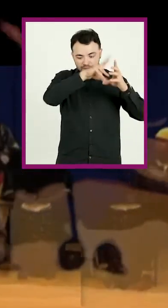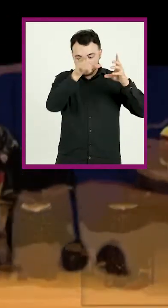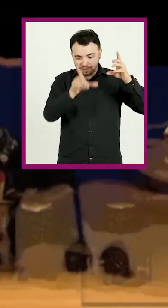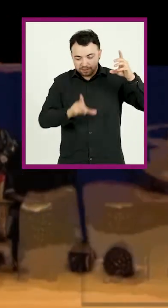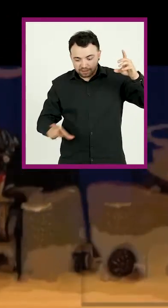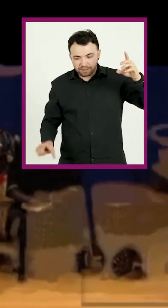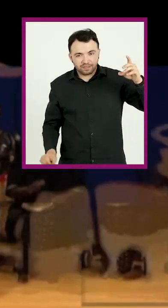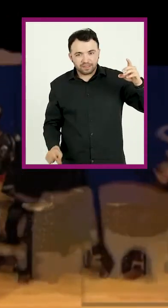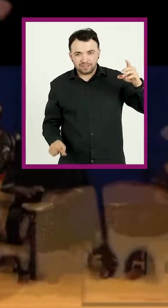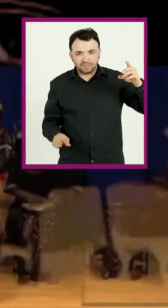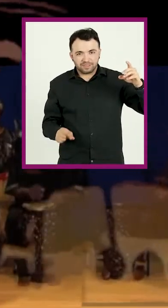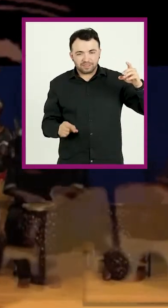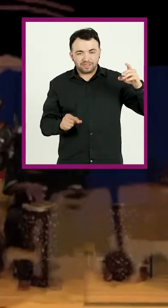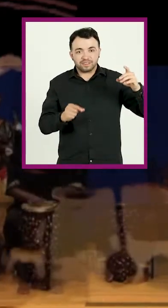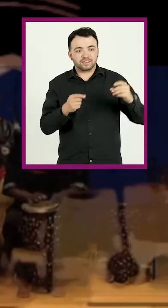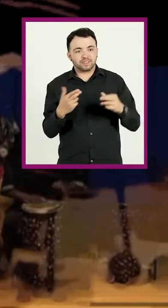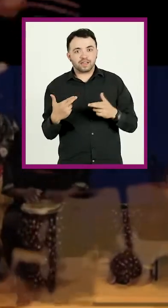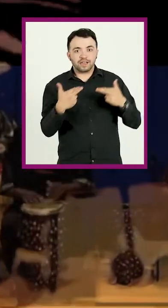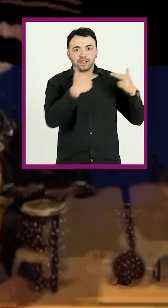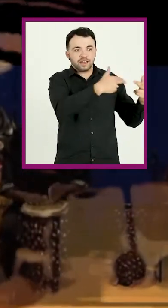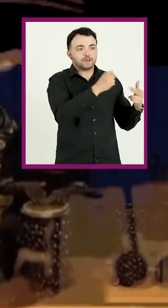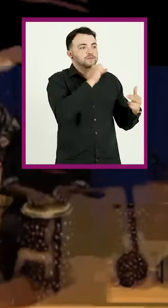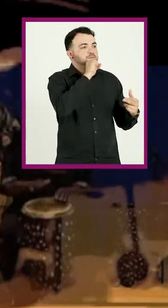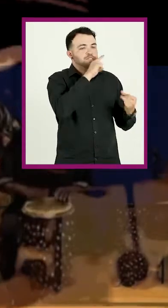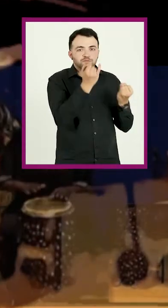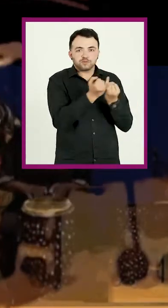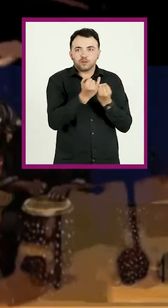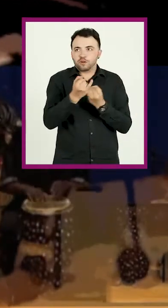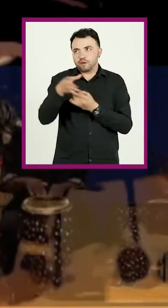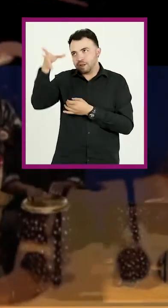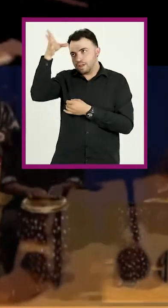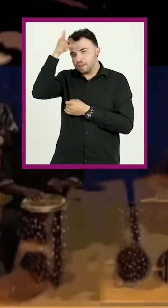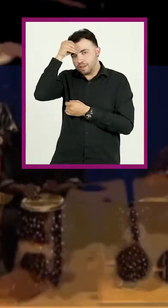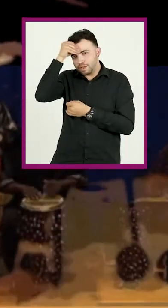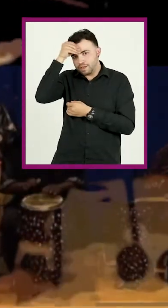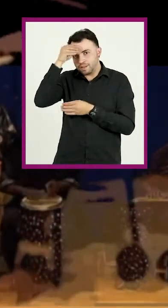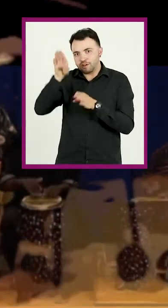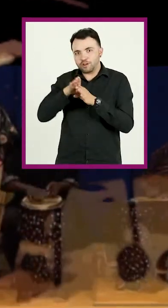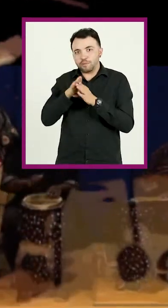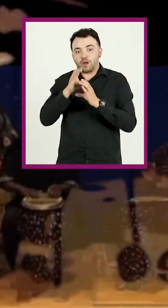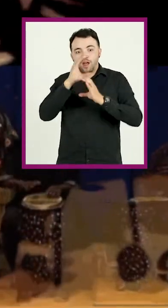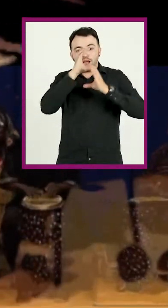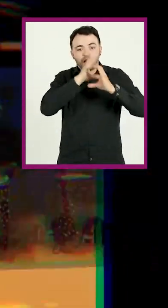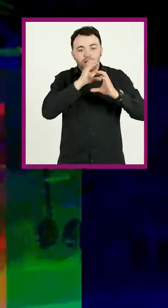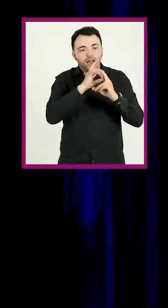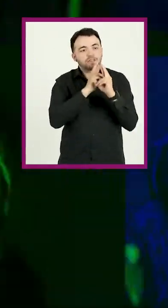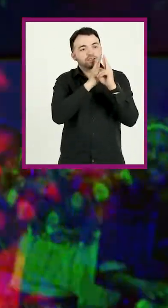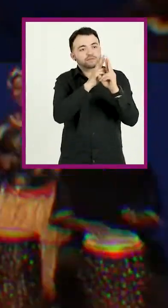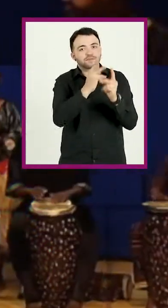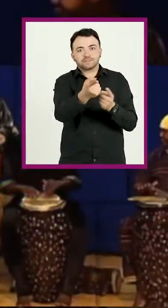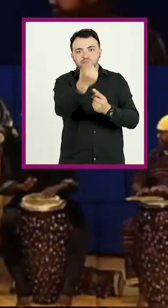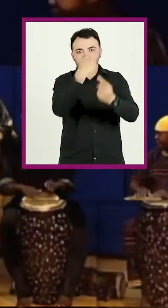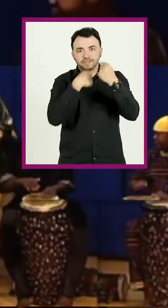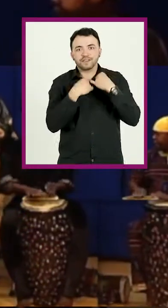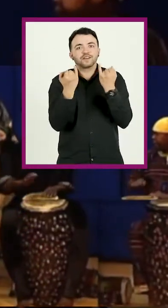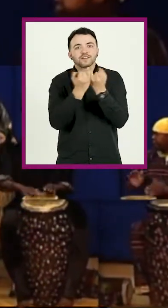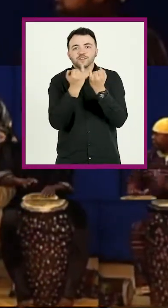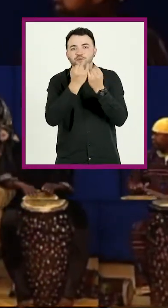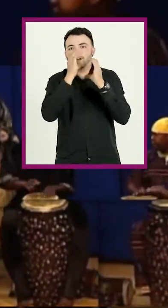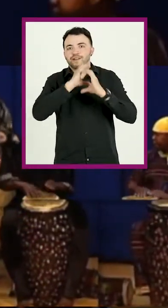de la música estadounidense, es toda esa herencia africana en ese estilo de canto y respuesta.